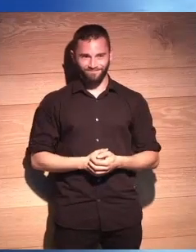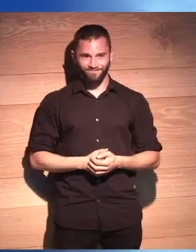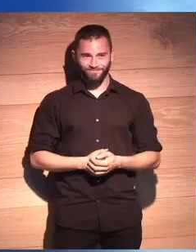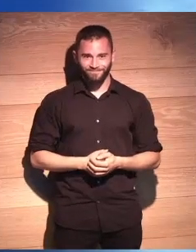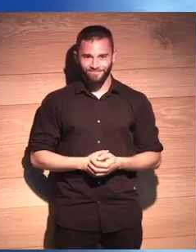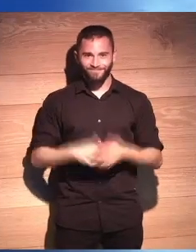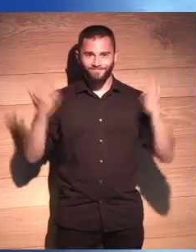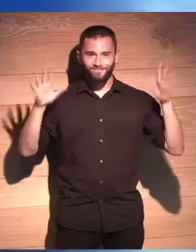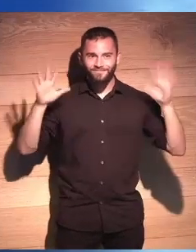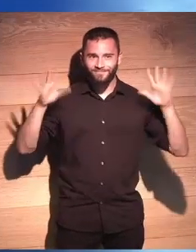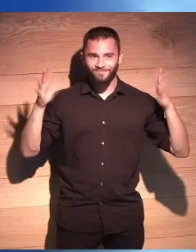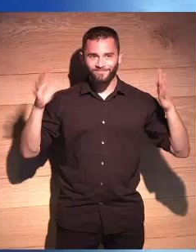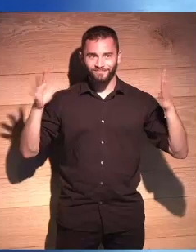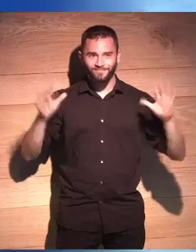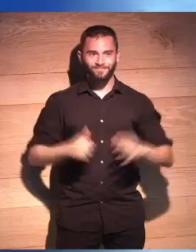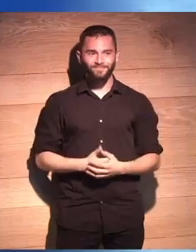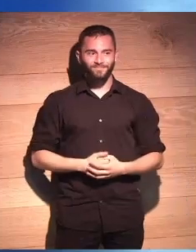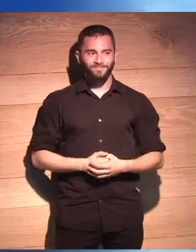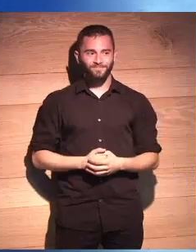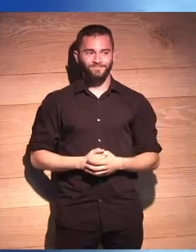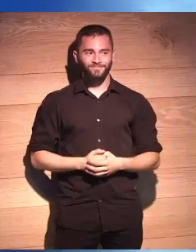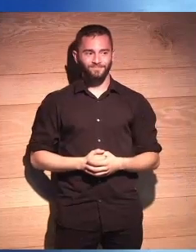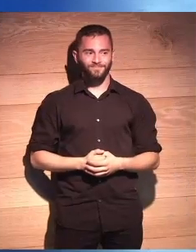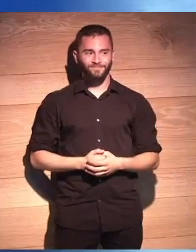Podéis darme un aplauso.